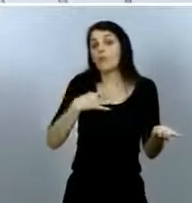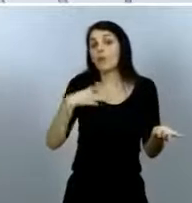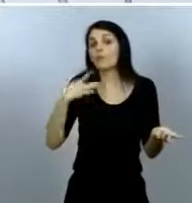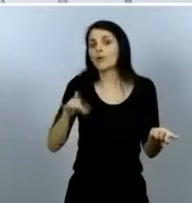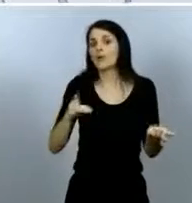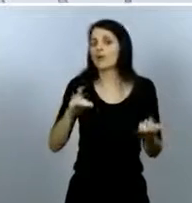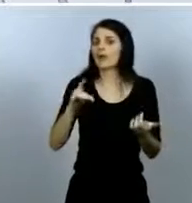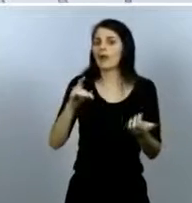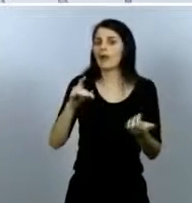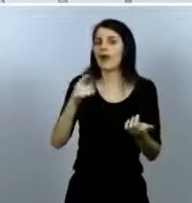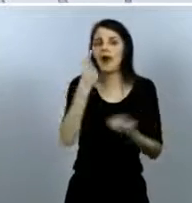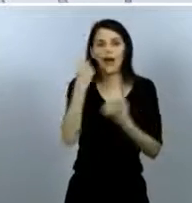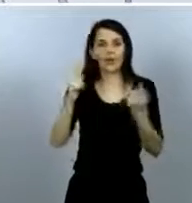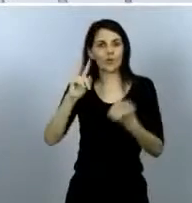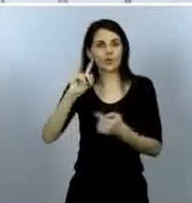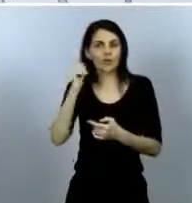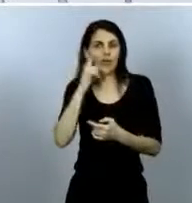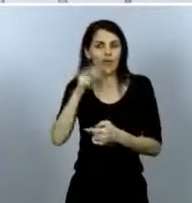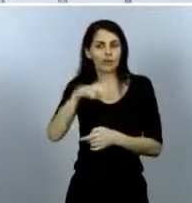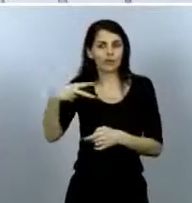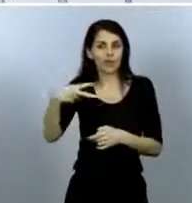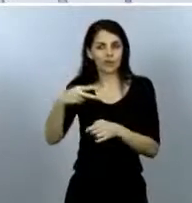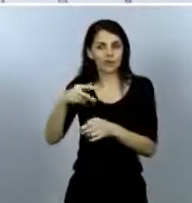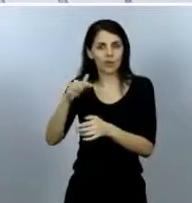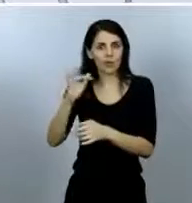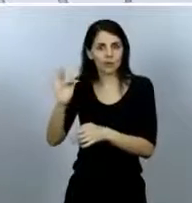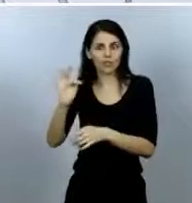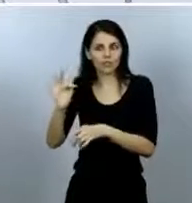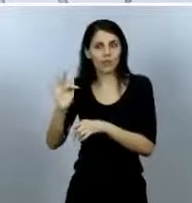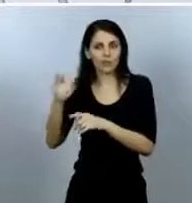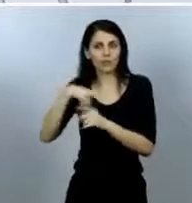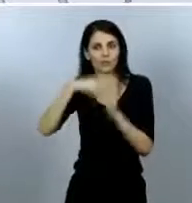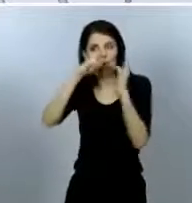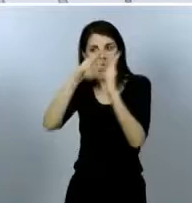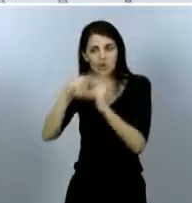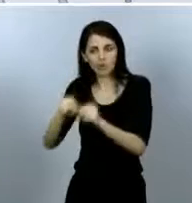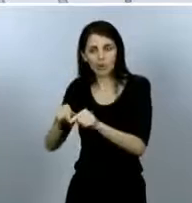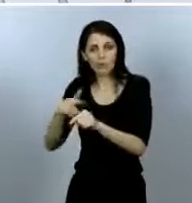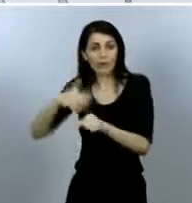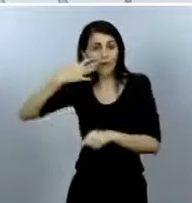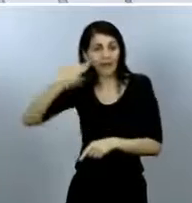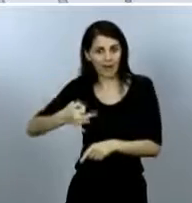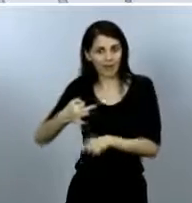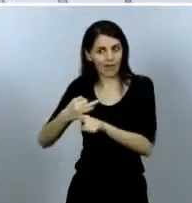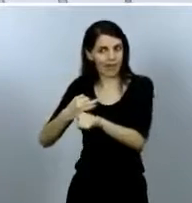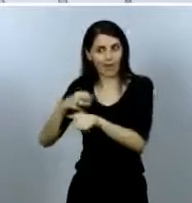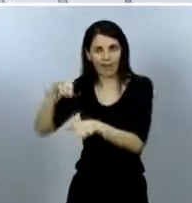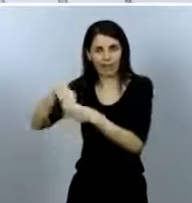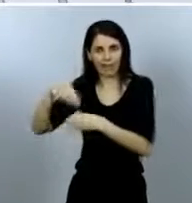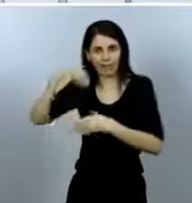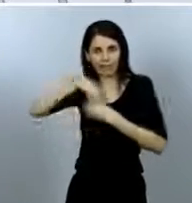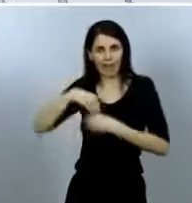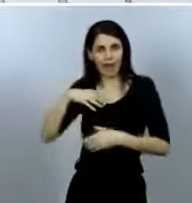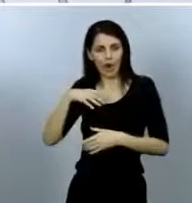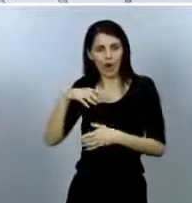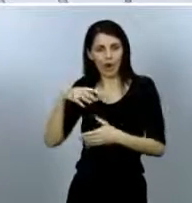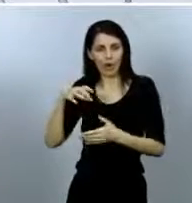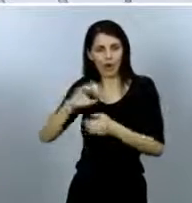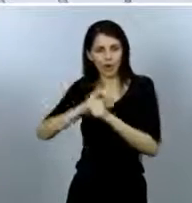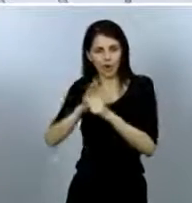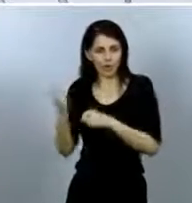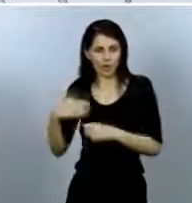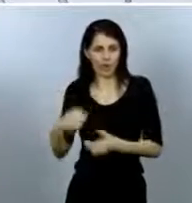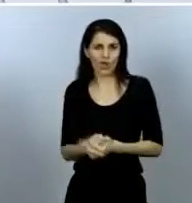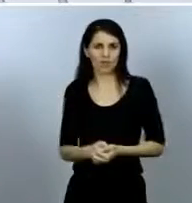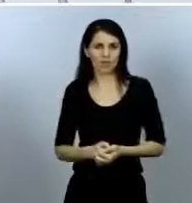pueden no haber fallecido de coronavirus además tendremos otros posibles excesos de mortalidad pueden estar asociados a factores múltiples